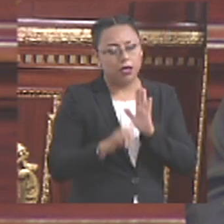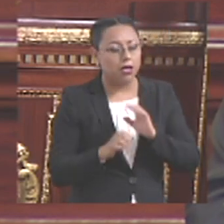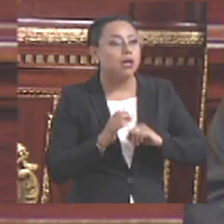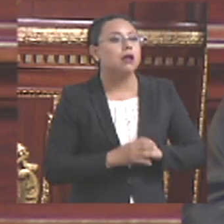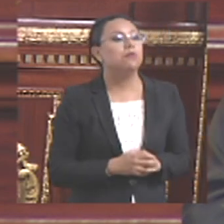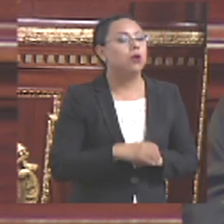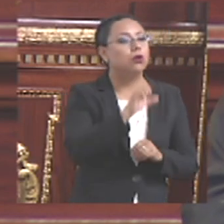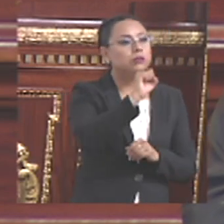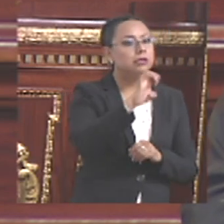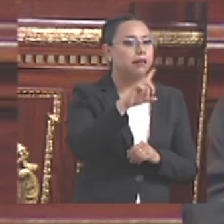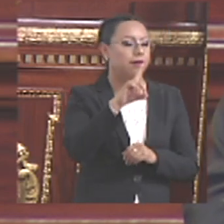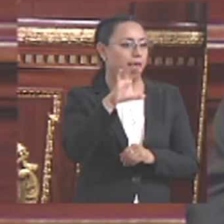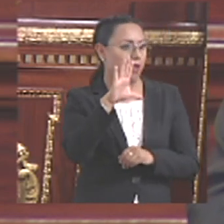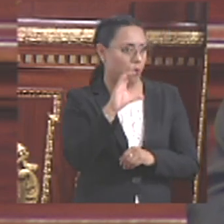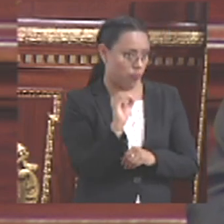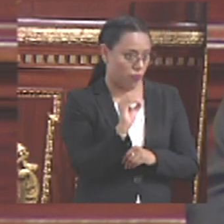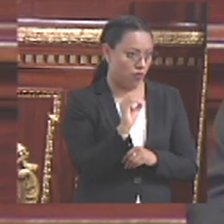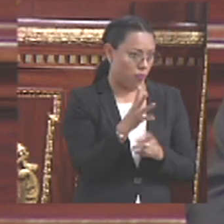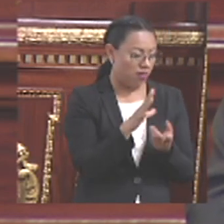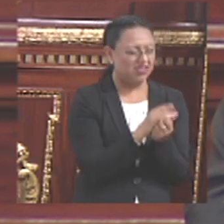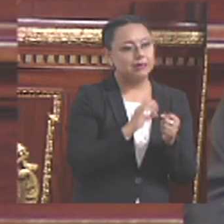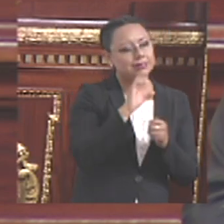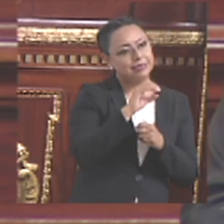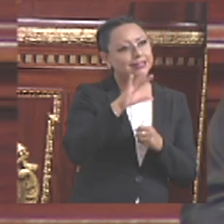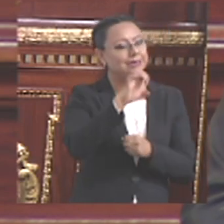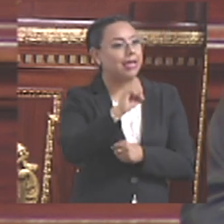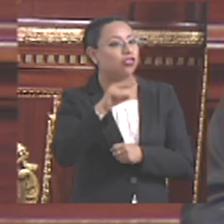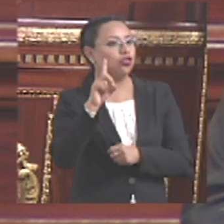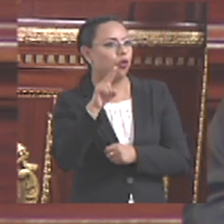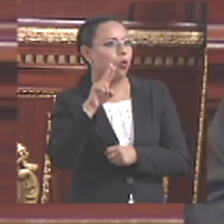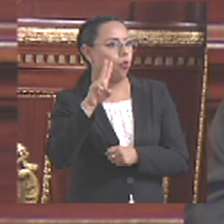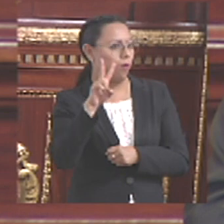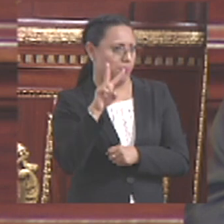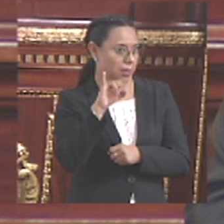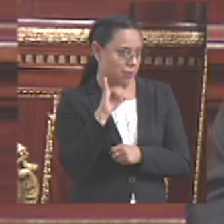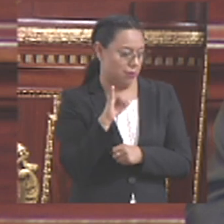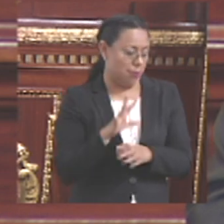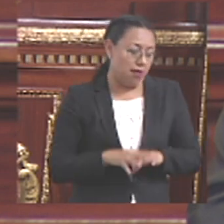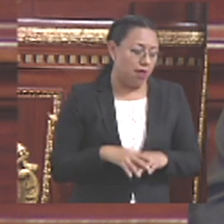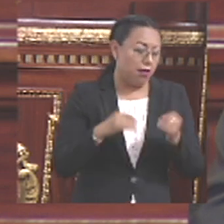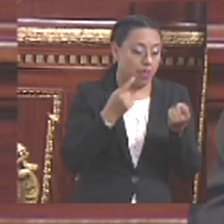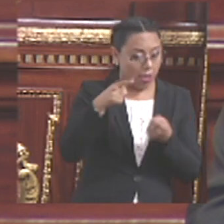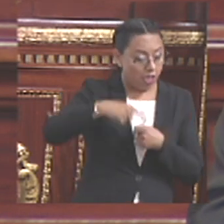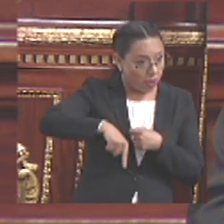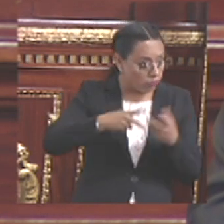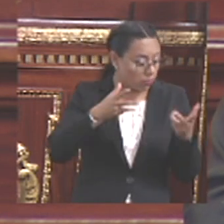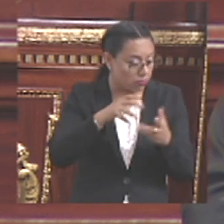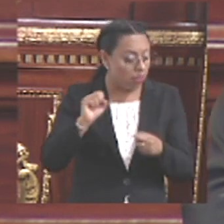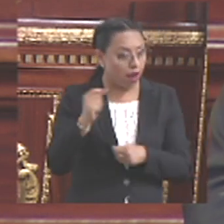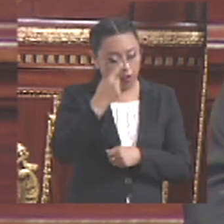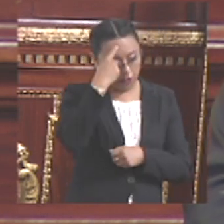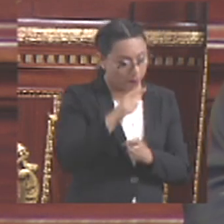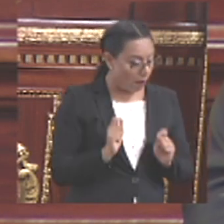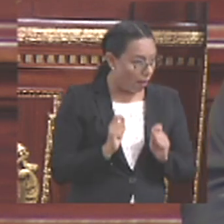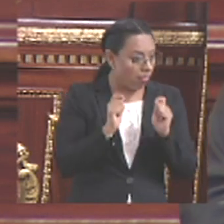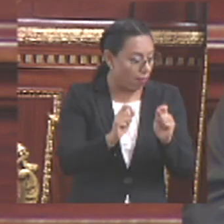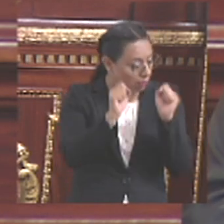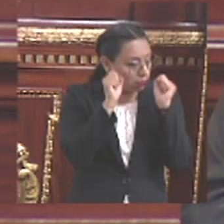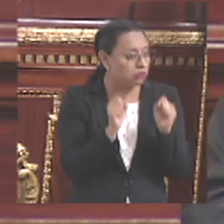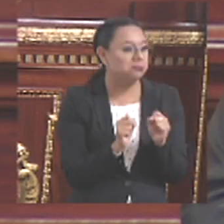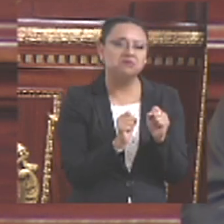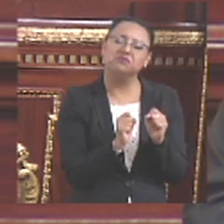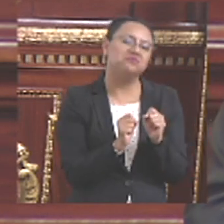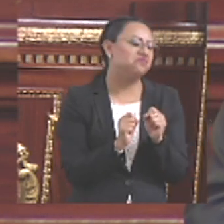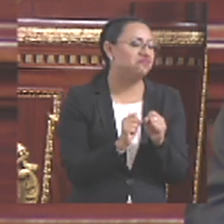que también no ha dado el ancho para darle certeza jurídica a nuestros vecinos.